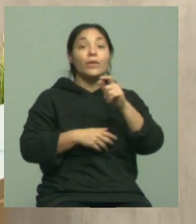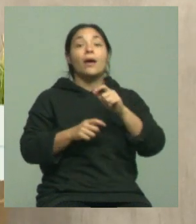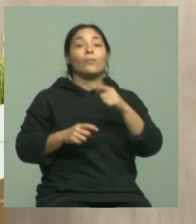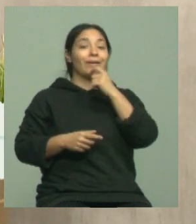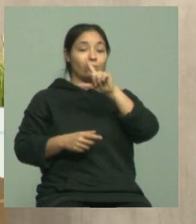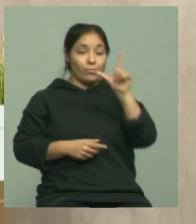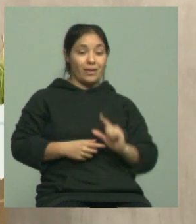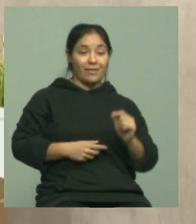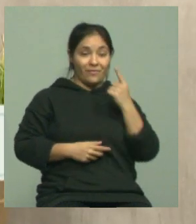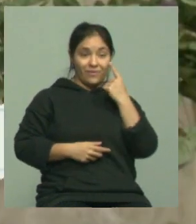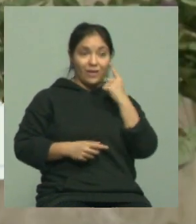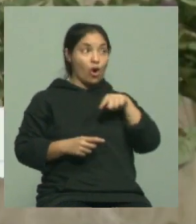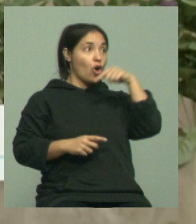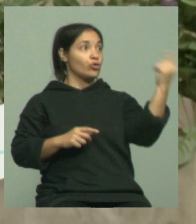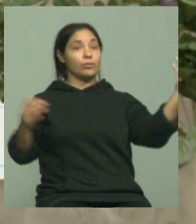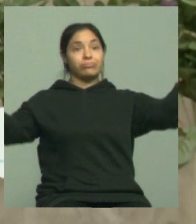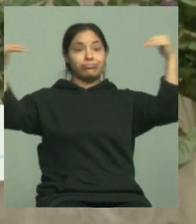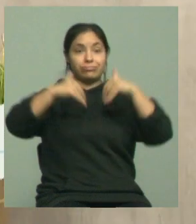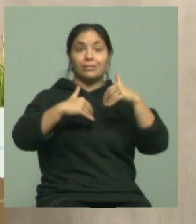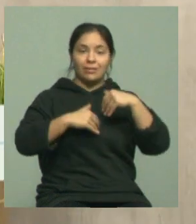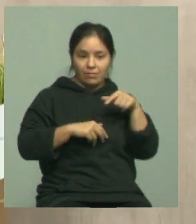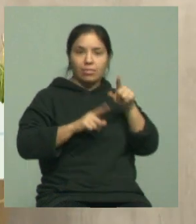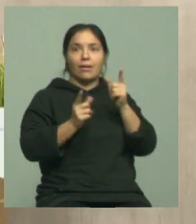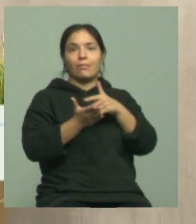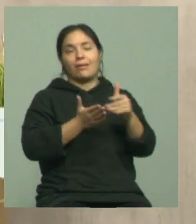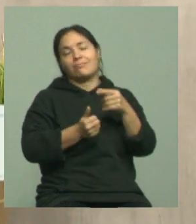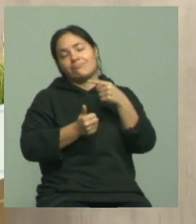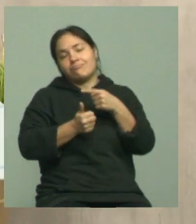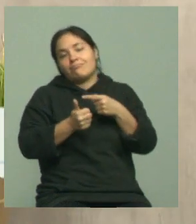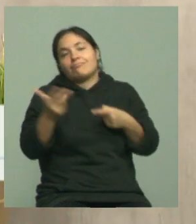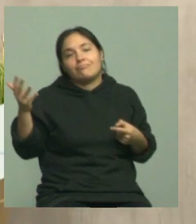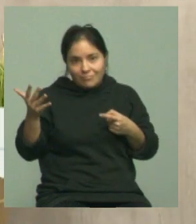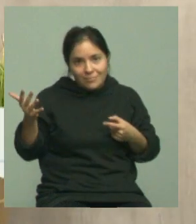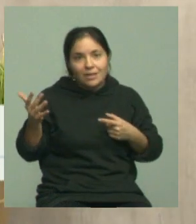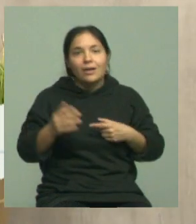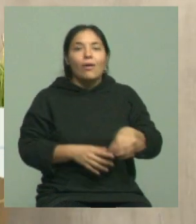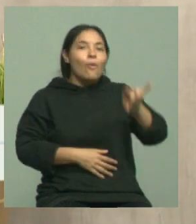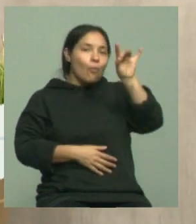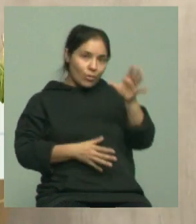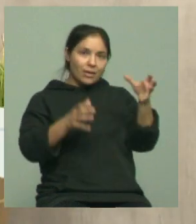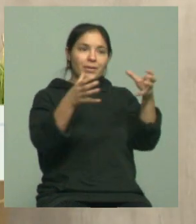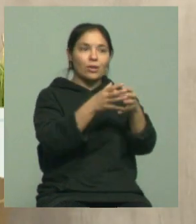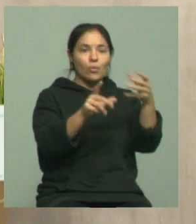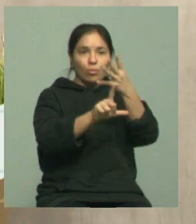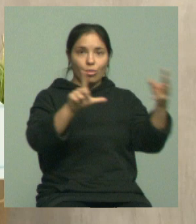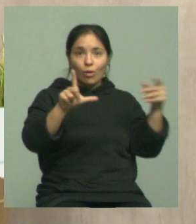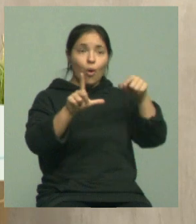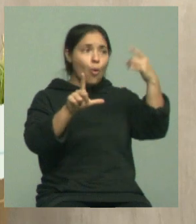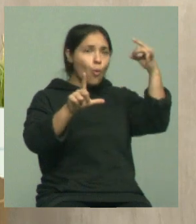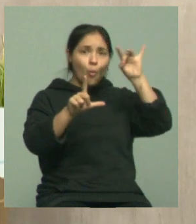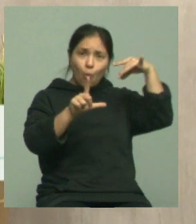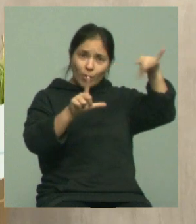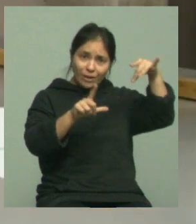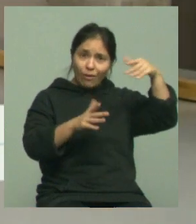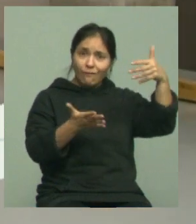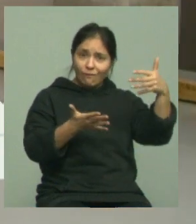migrantes, no tiene fin la lista, pero no son solo las personas LGBT las víctimas